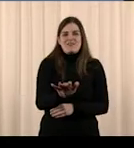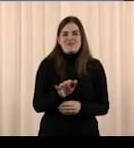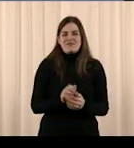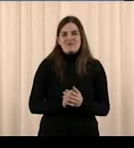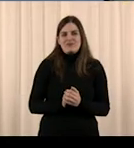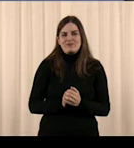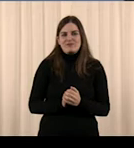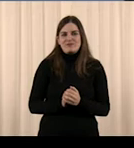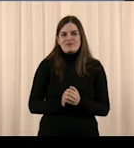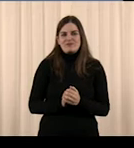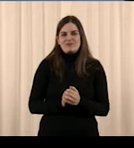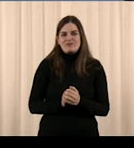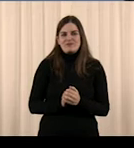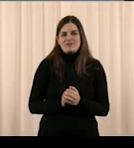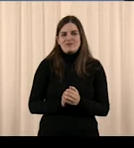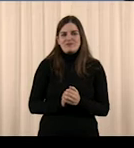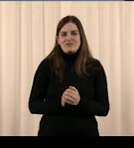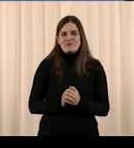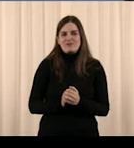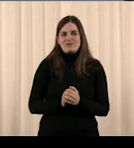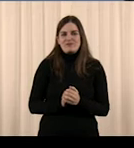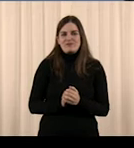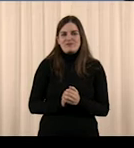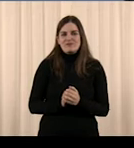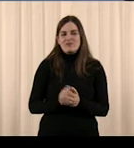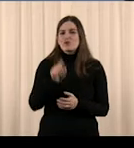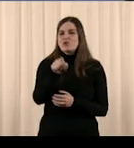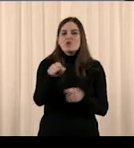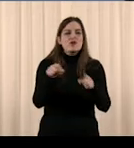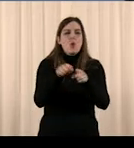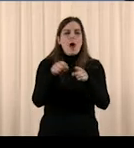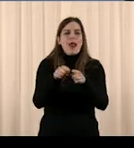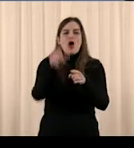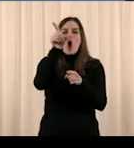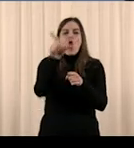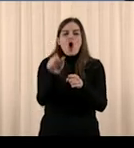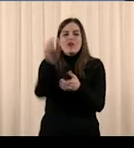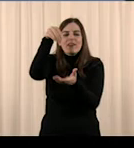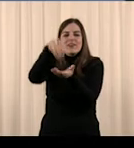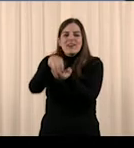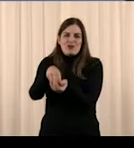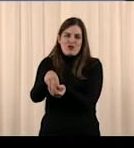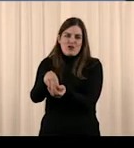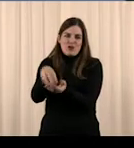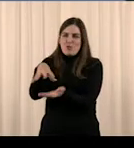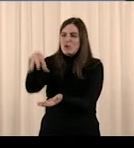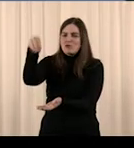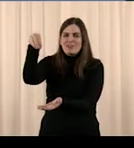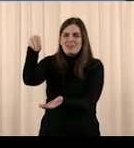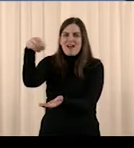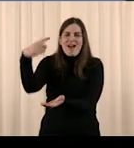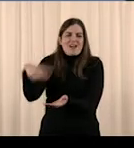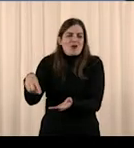And to join it, to want it, to be with y unirte it, a ello, quererlo, estar con ello, the desire is